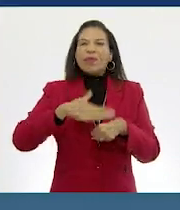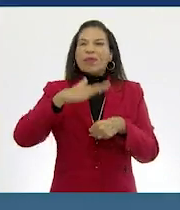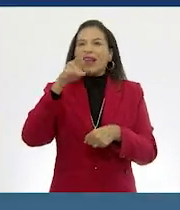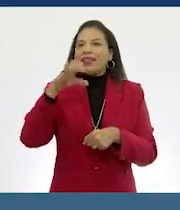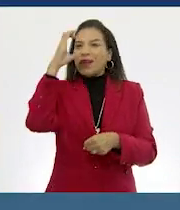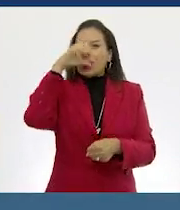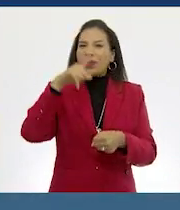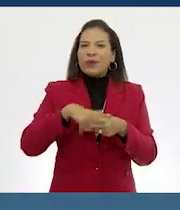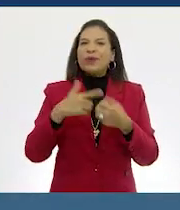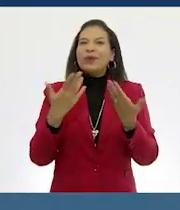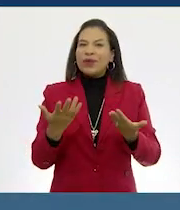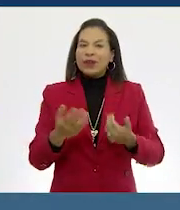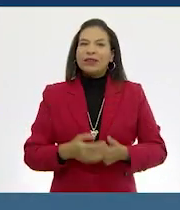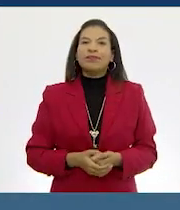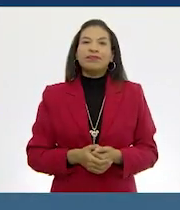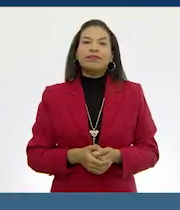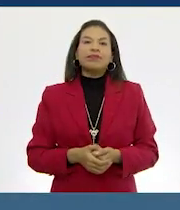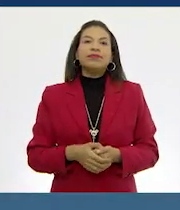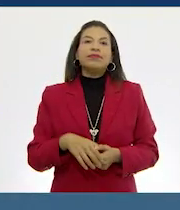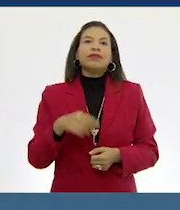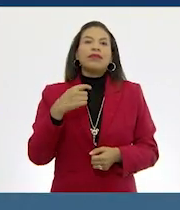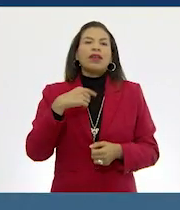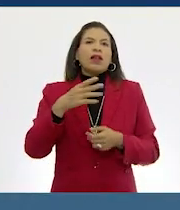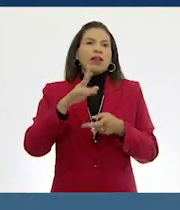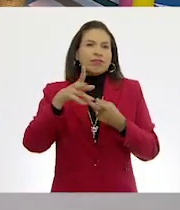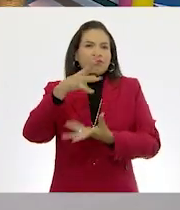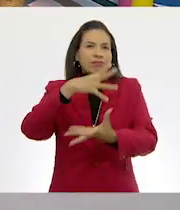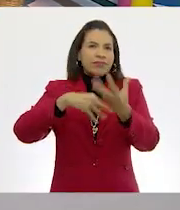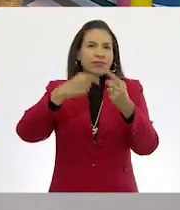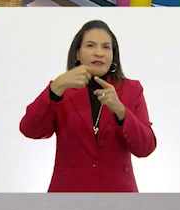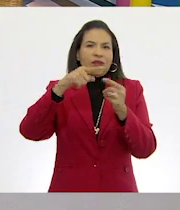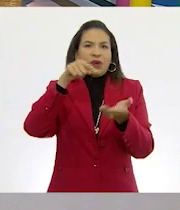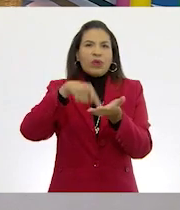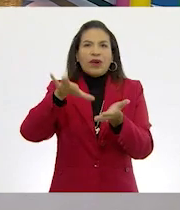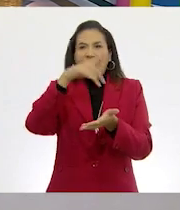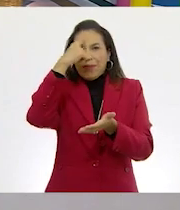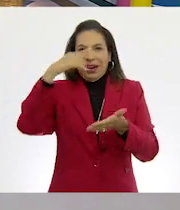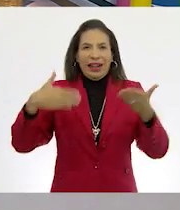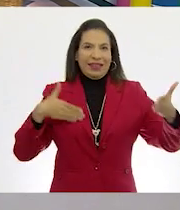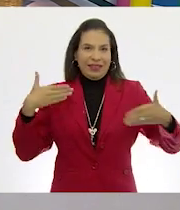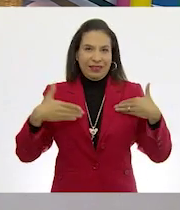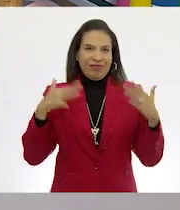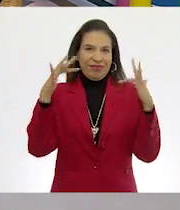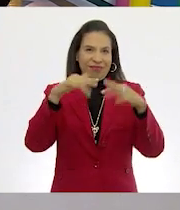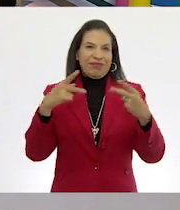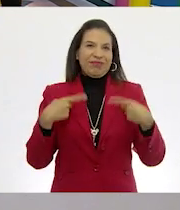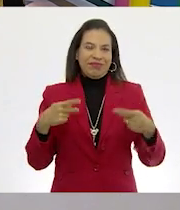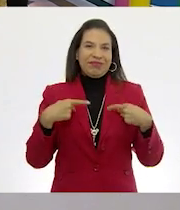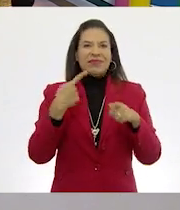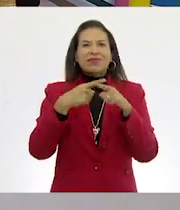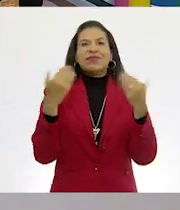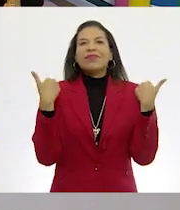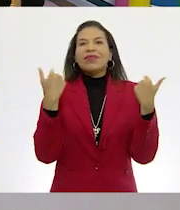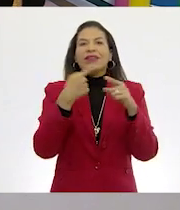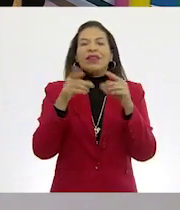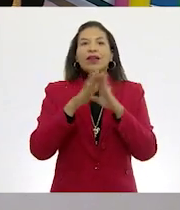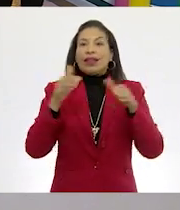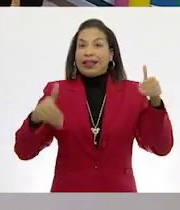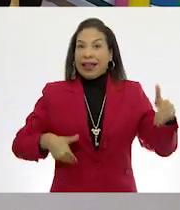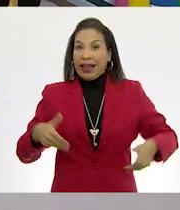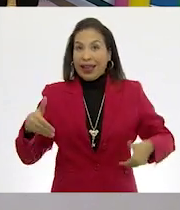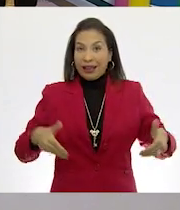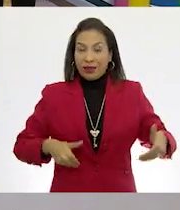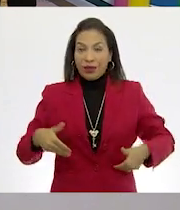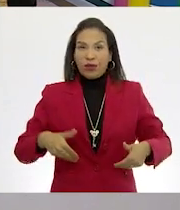de cultura. A ver. Pues se recuperaron lugares de diversión y esparcimiento como los